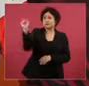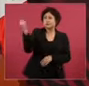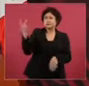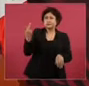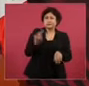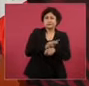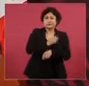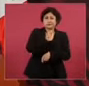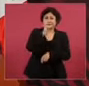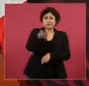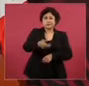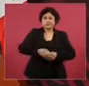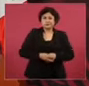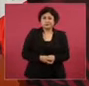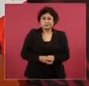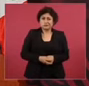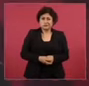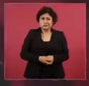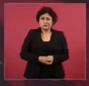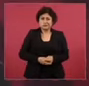16% por encima de la inflación.